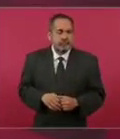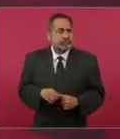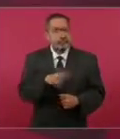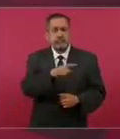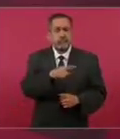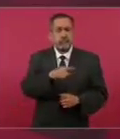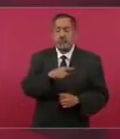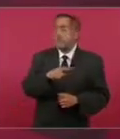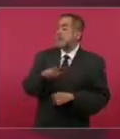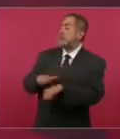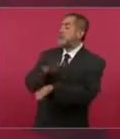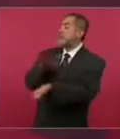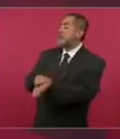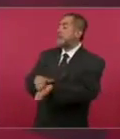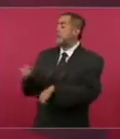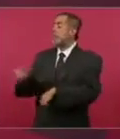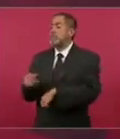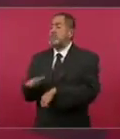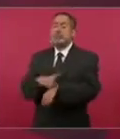califican